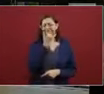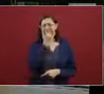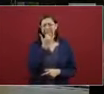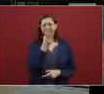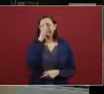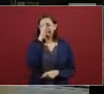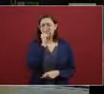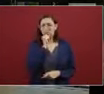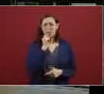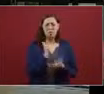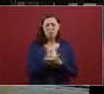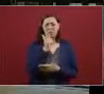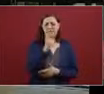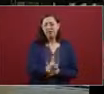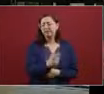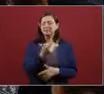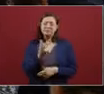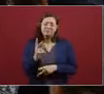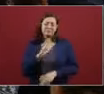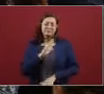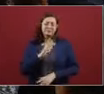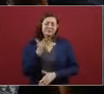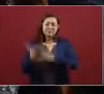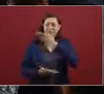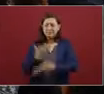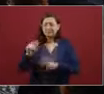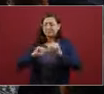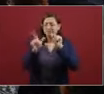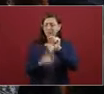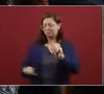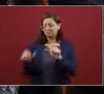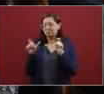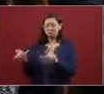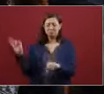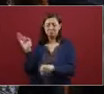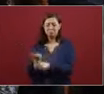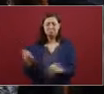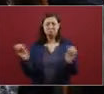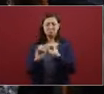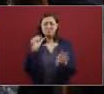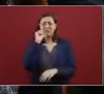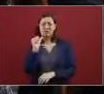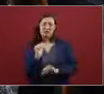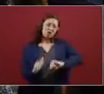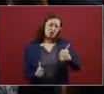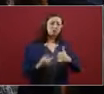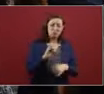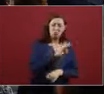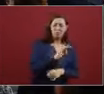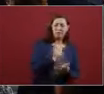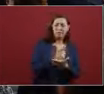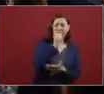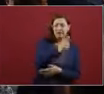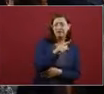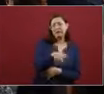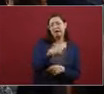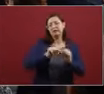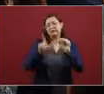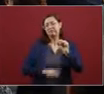pudieran pagar se verían beneficiados de esta actividad que hiciera la Guardia Nacional.